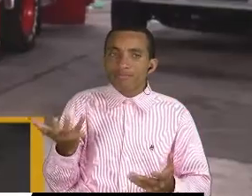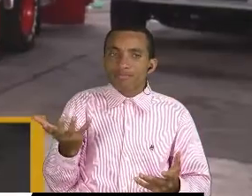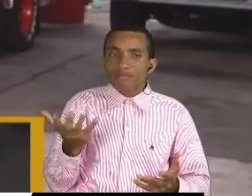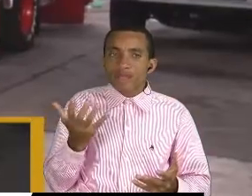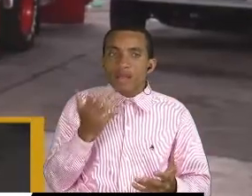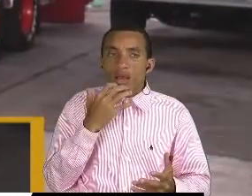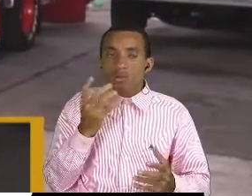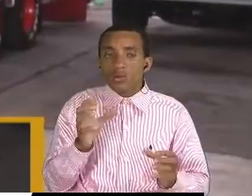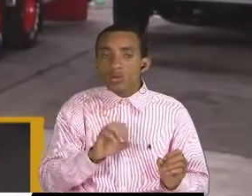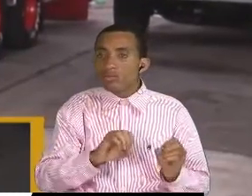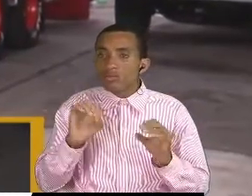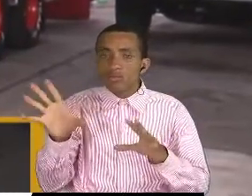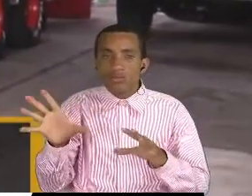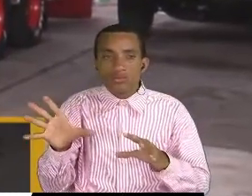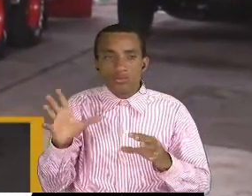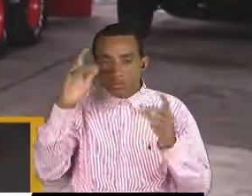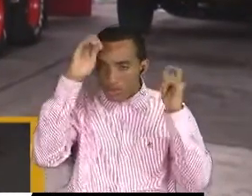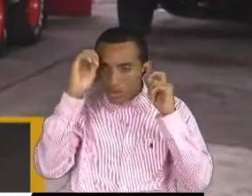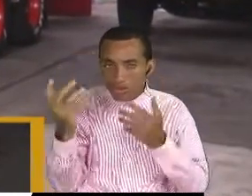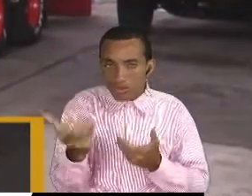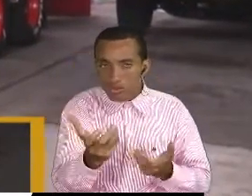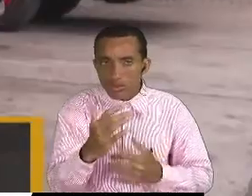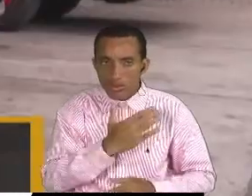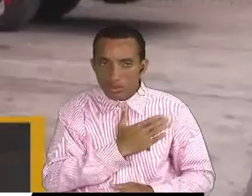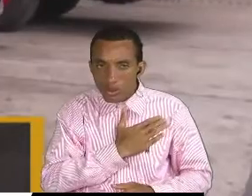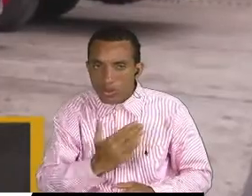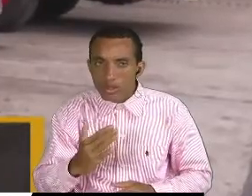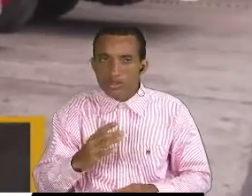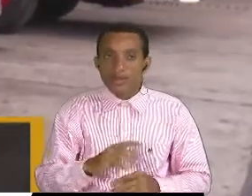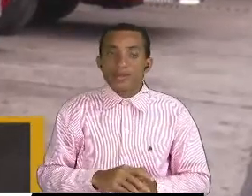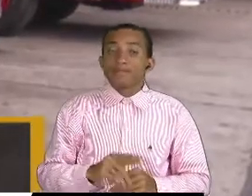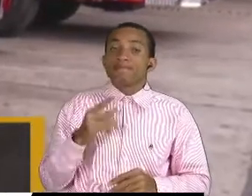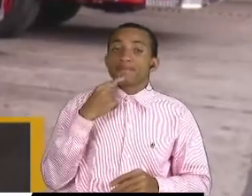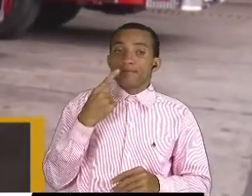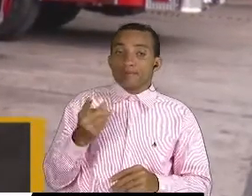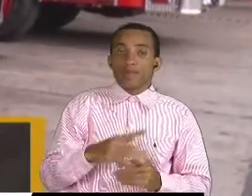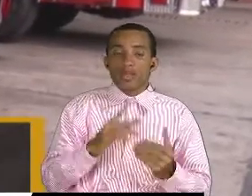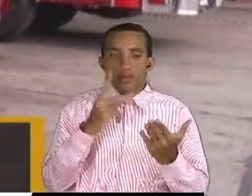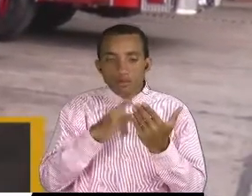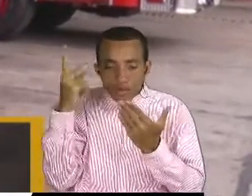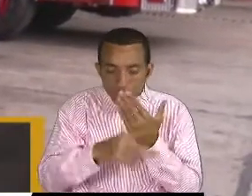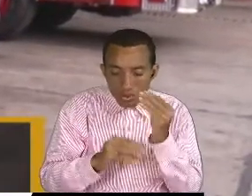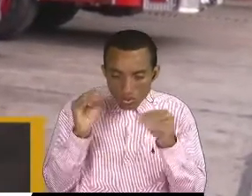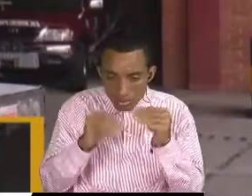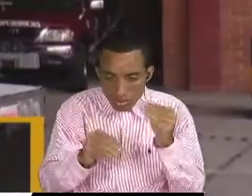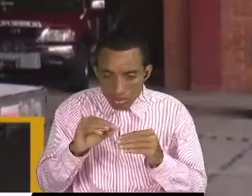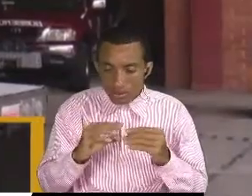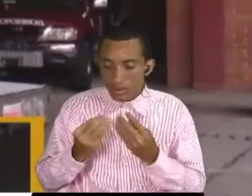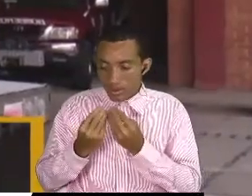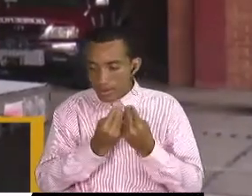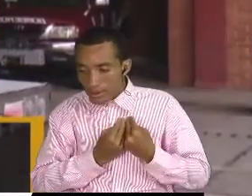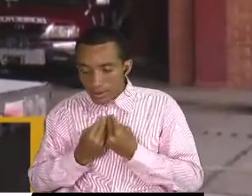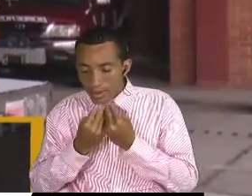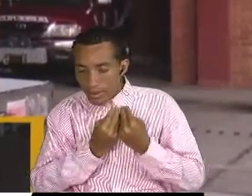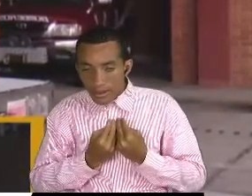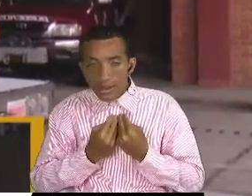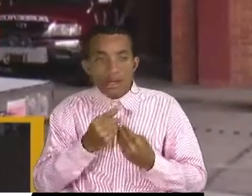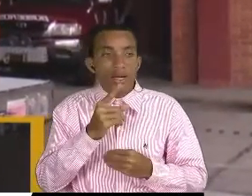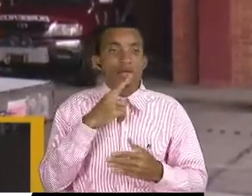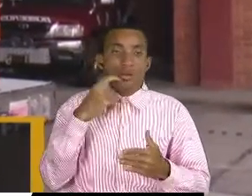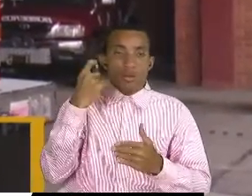bomberil al cuerpo de bomberos voluntarios de Barranca Bermeja. Explicó la funcionaria que se tramita un proyecto de acuerdo en el Consejo Municipal para exonerar de impuestos